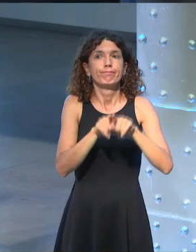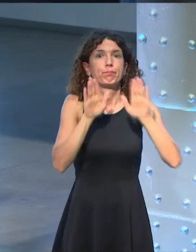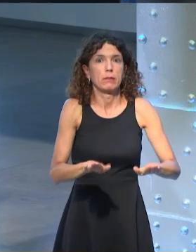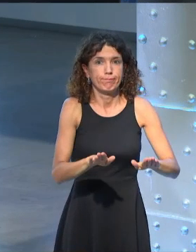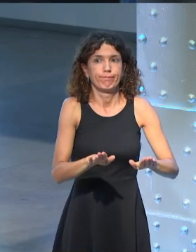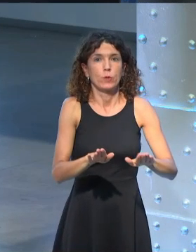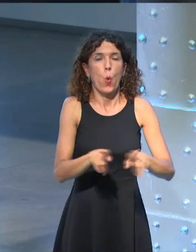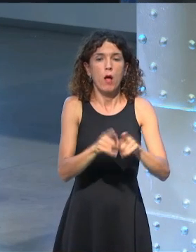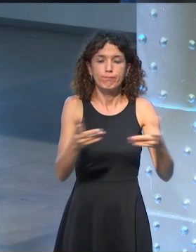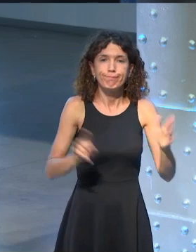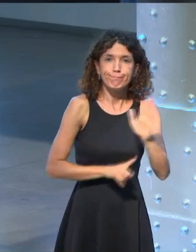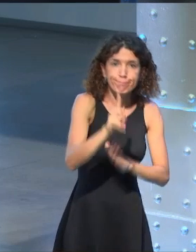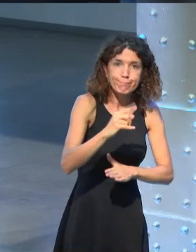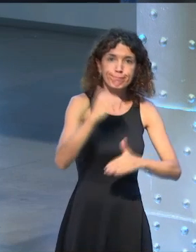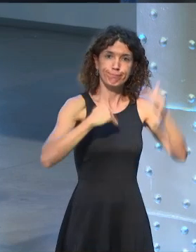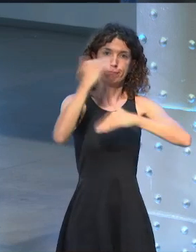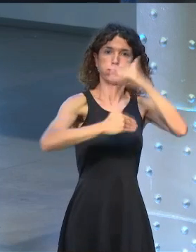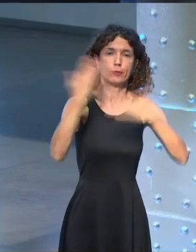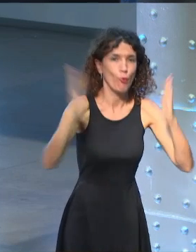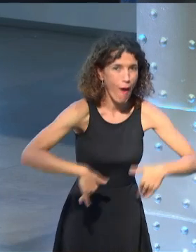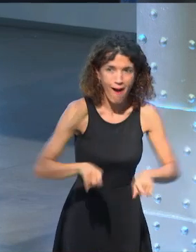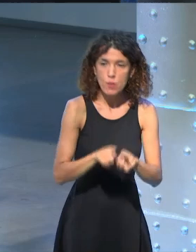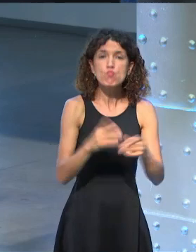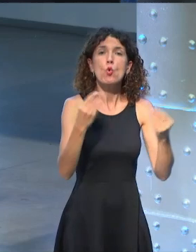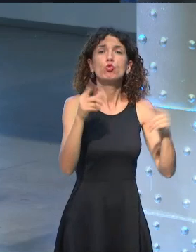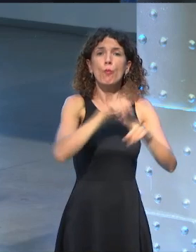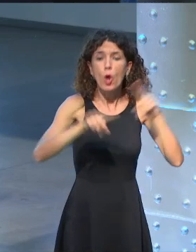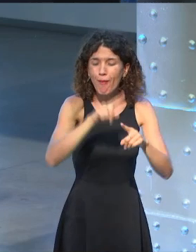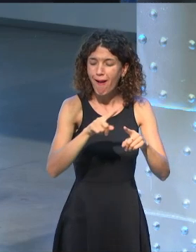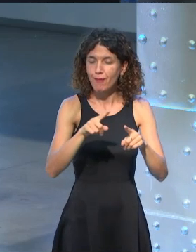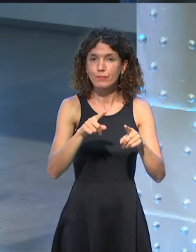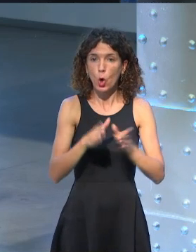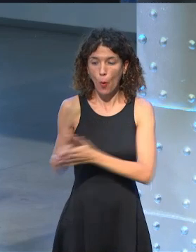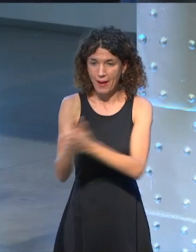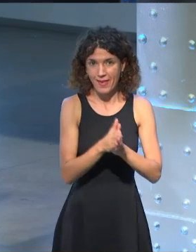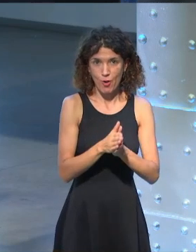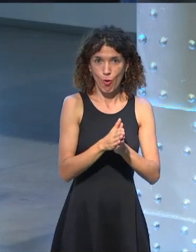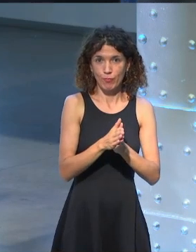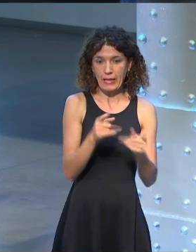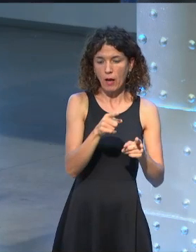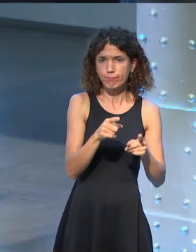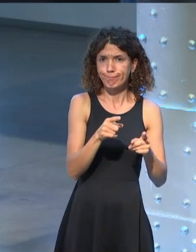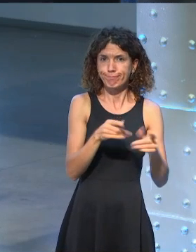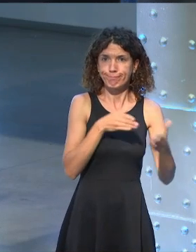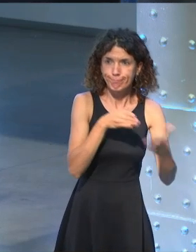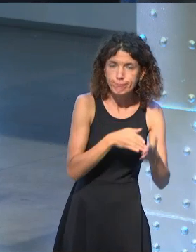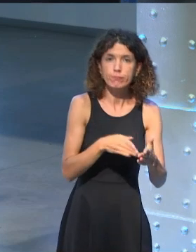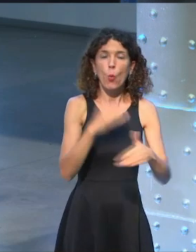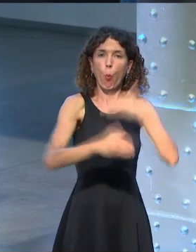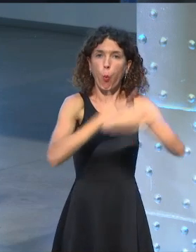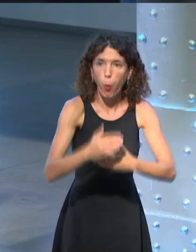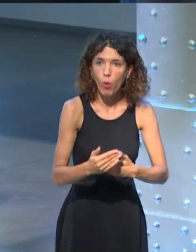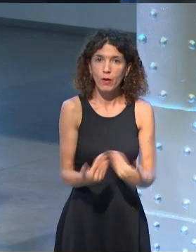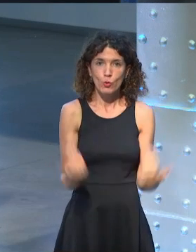no promueven, no promocionan, tienen muchos más problemas que sus compañeros para tener puestos de